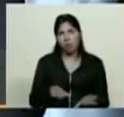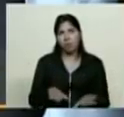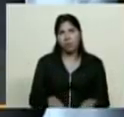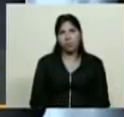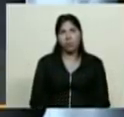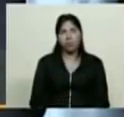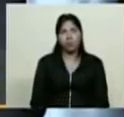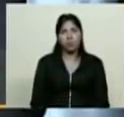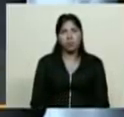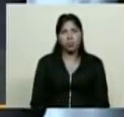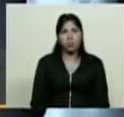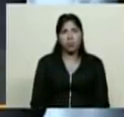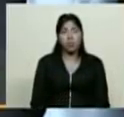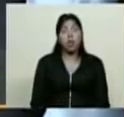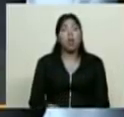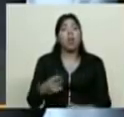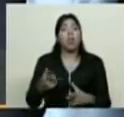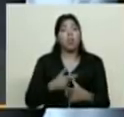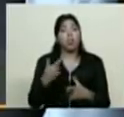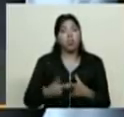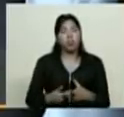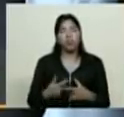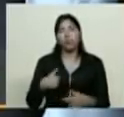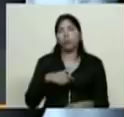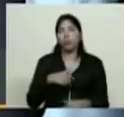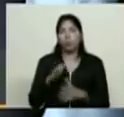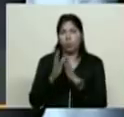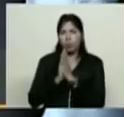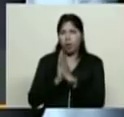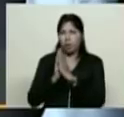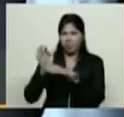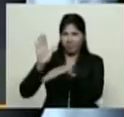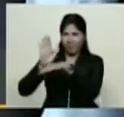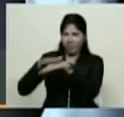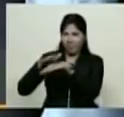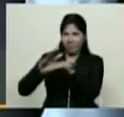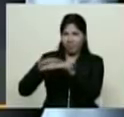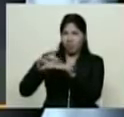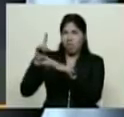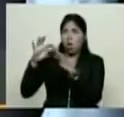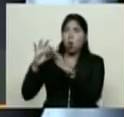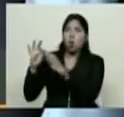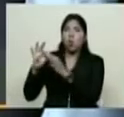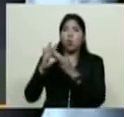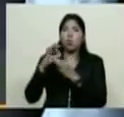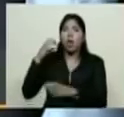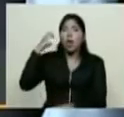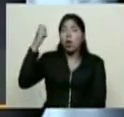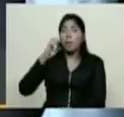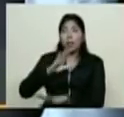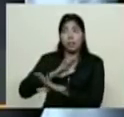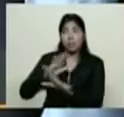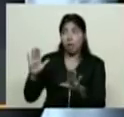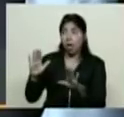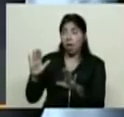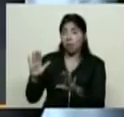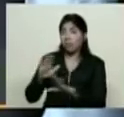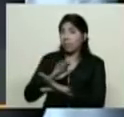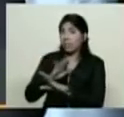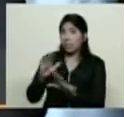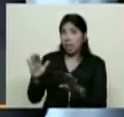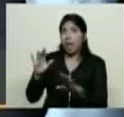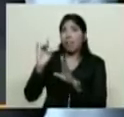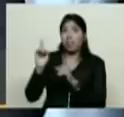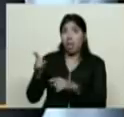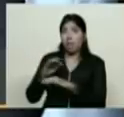Exigimos a la Unión Europea que desista de este tipo de intervenciones